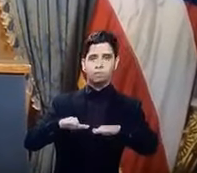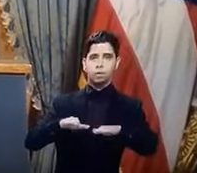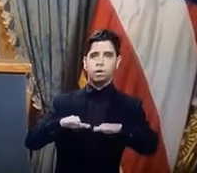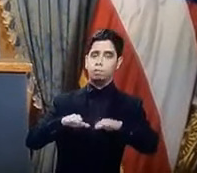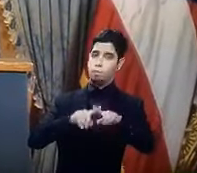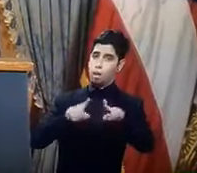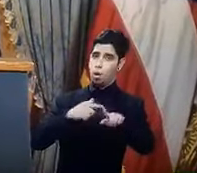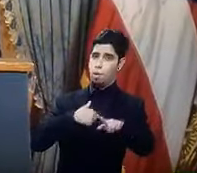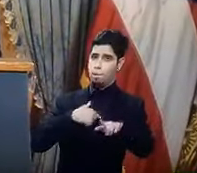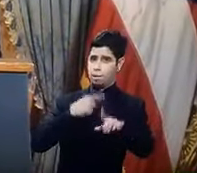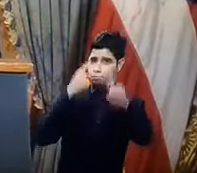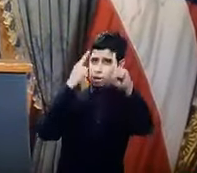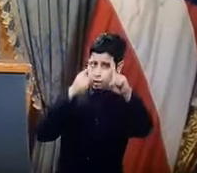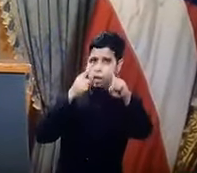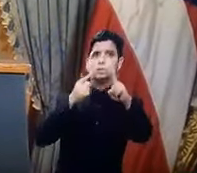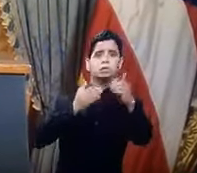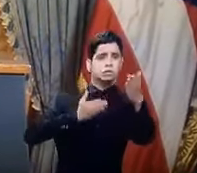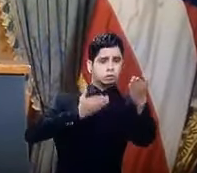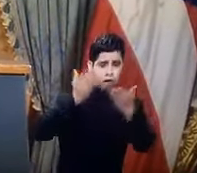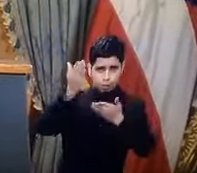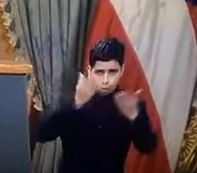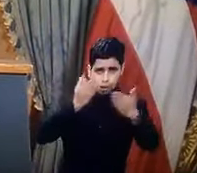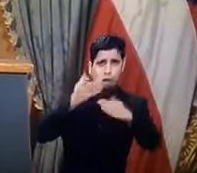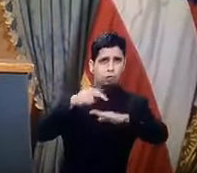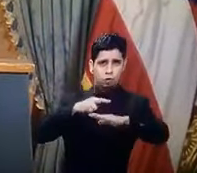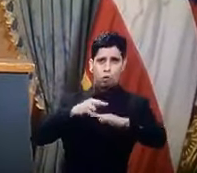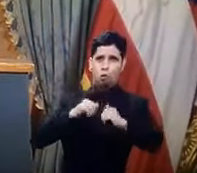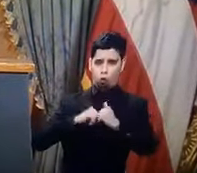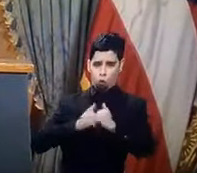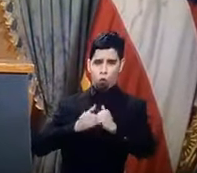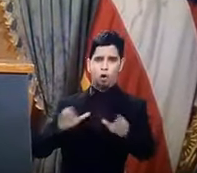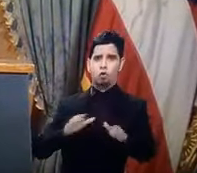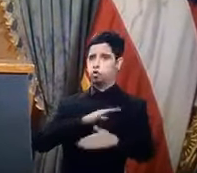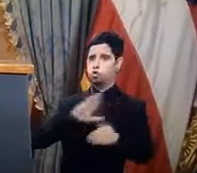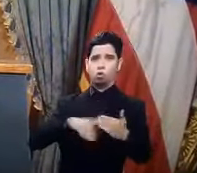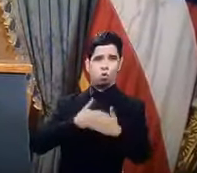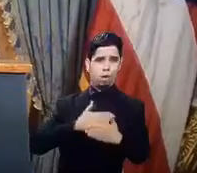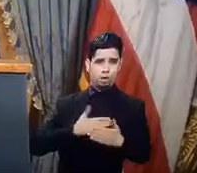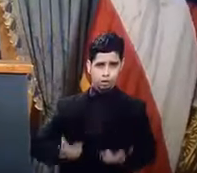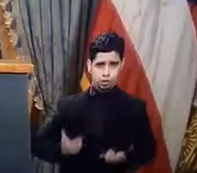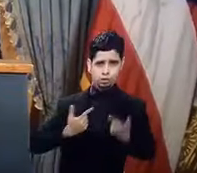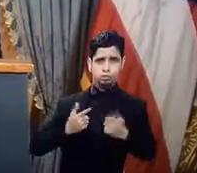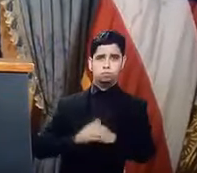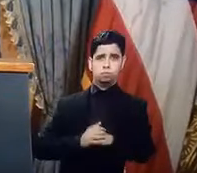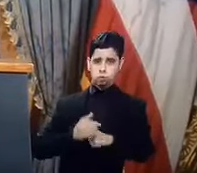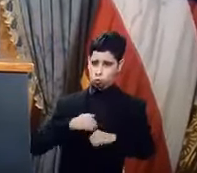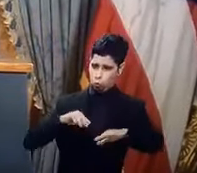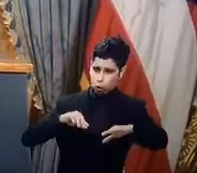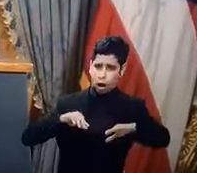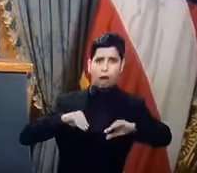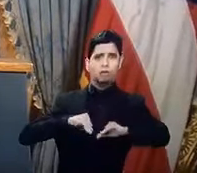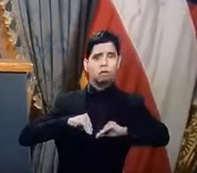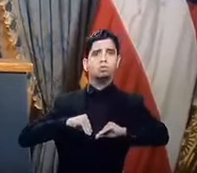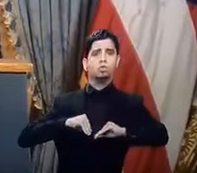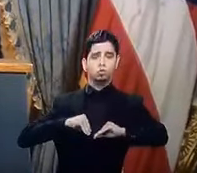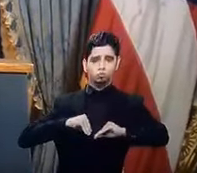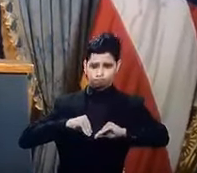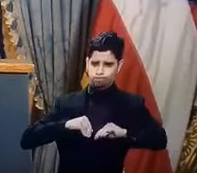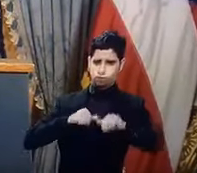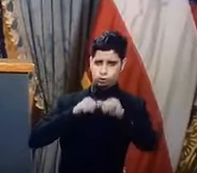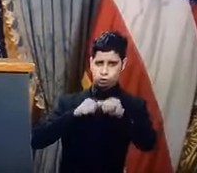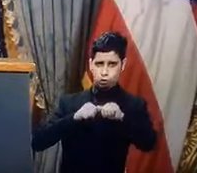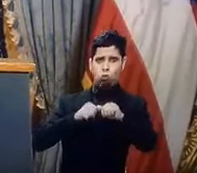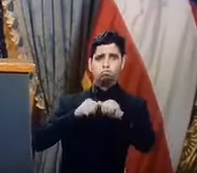sea servirle al pueblo como lo he hecho toda mi vida. Acepto el deber con el más alto sentido de